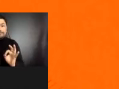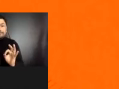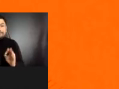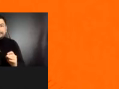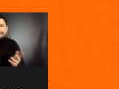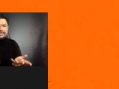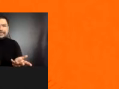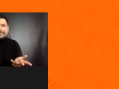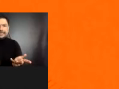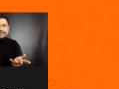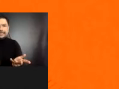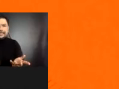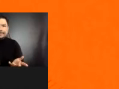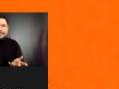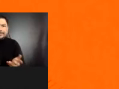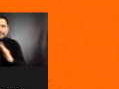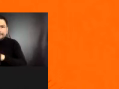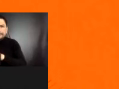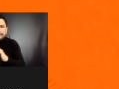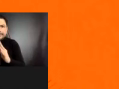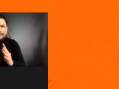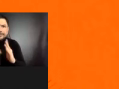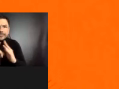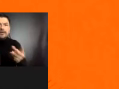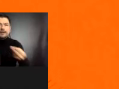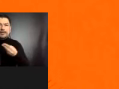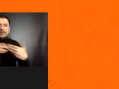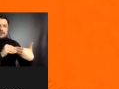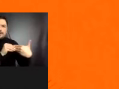Nosotros tenemos una guía de un marco de trabajo de implementación